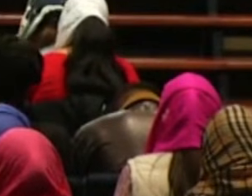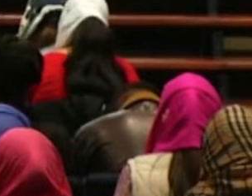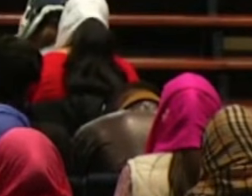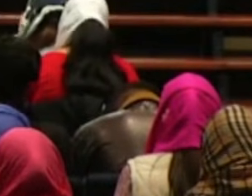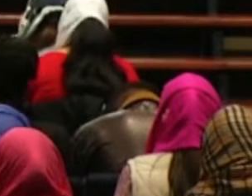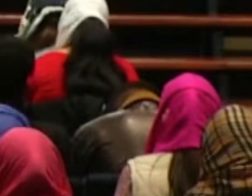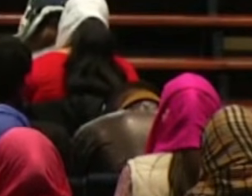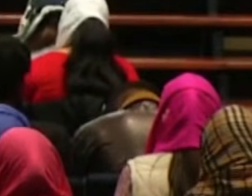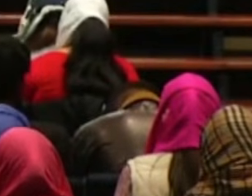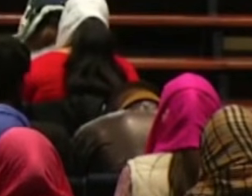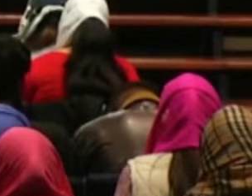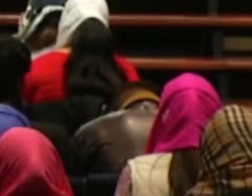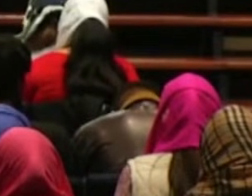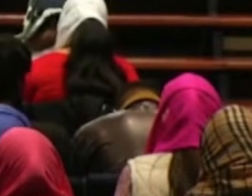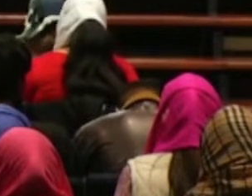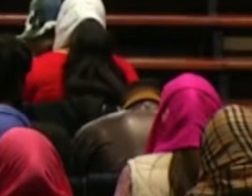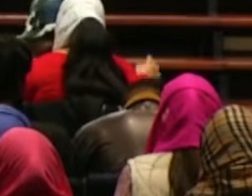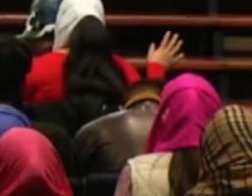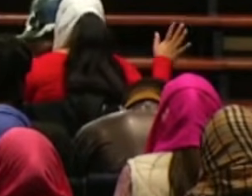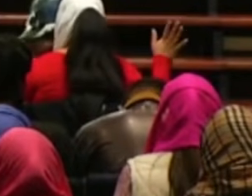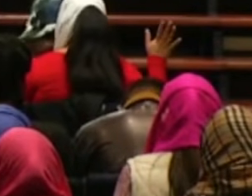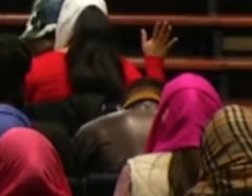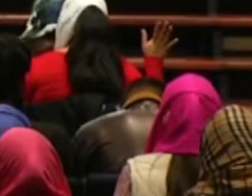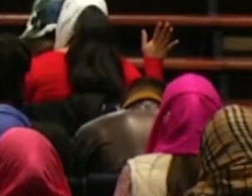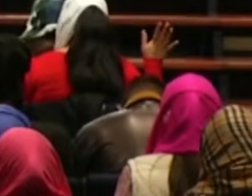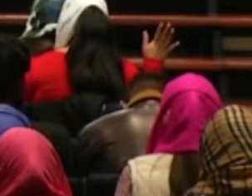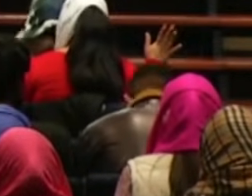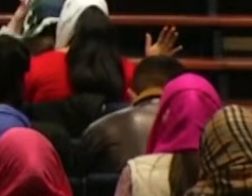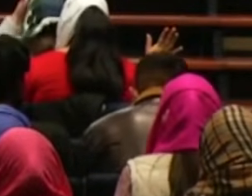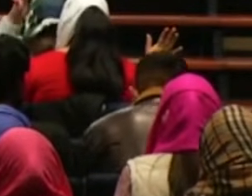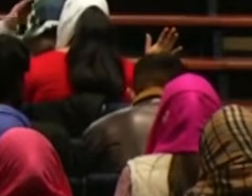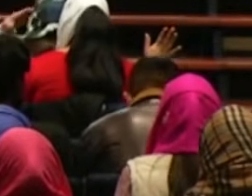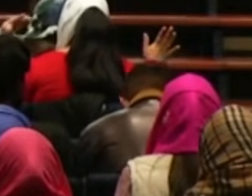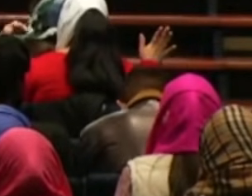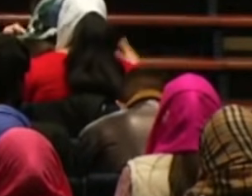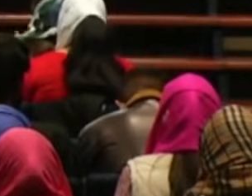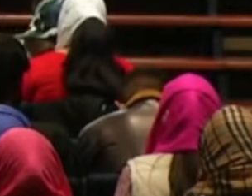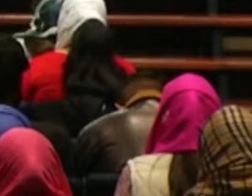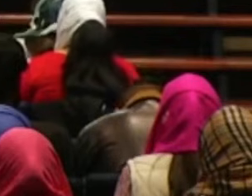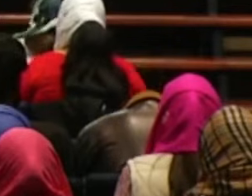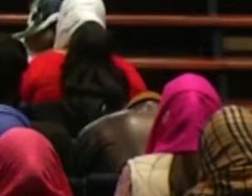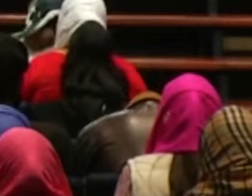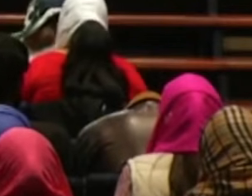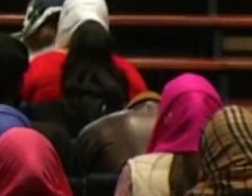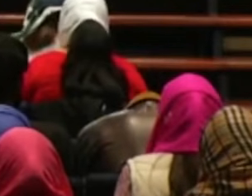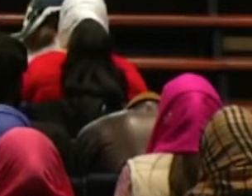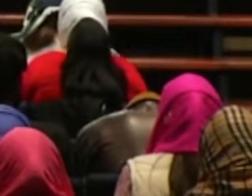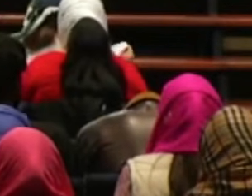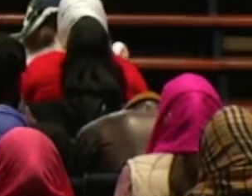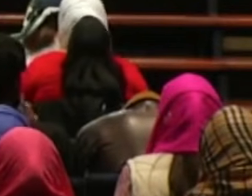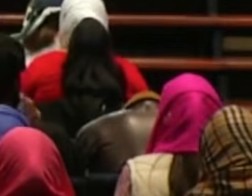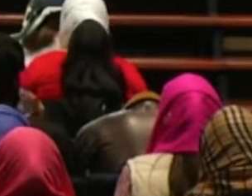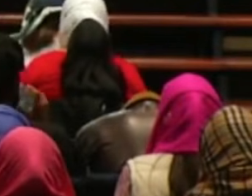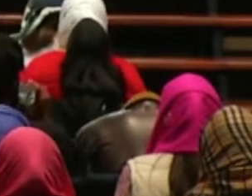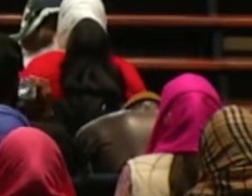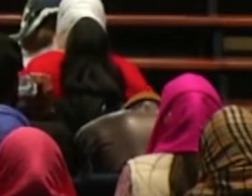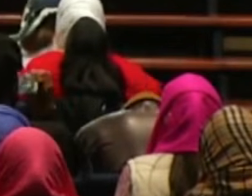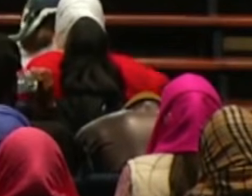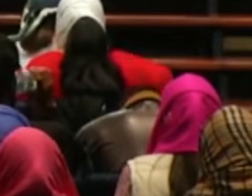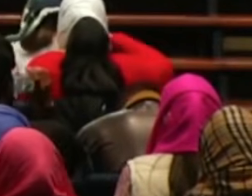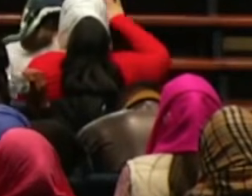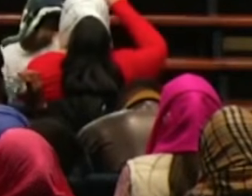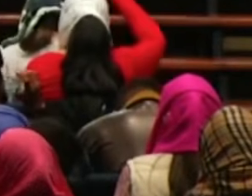y que no seamos rebeldes ante esa voz preciosa tuya sino que antes bien nos